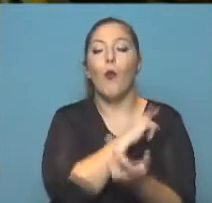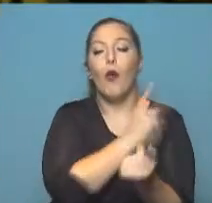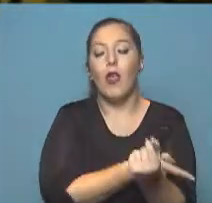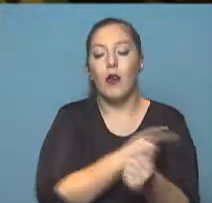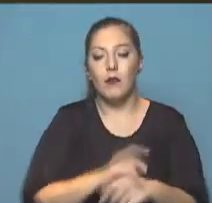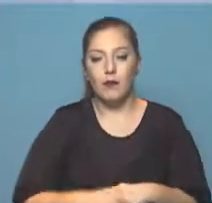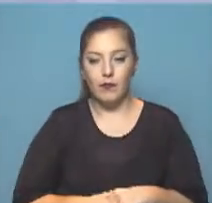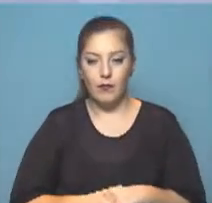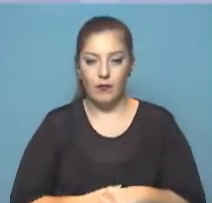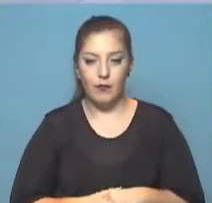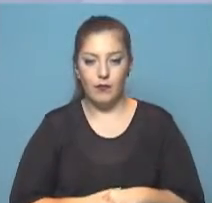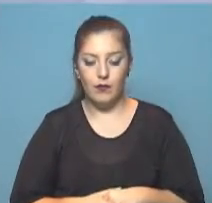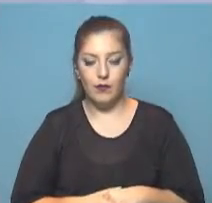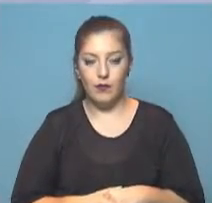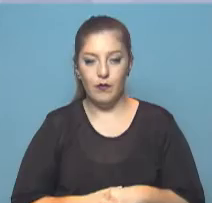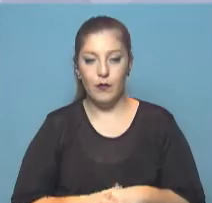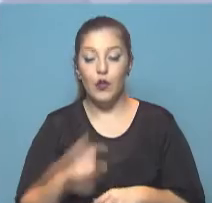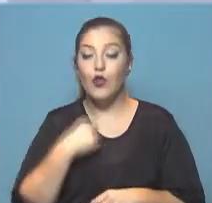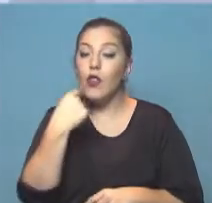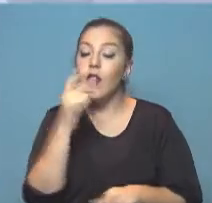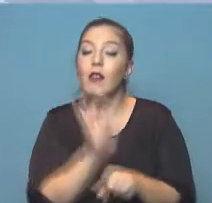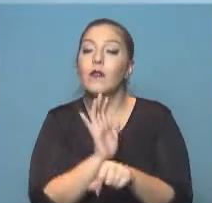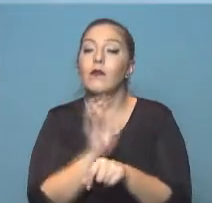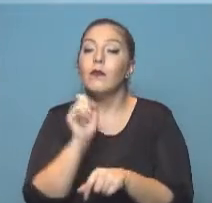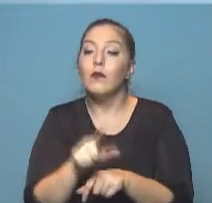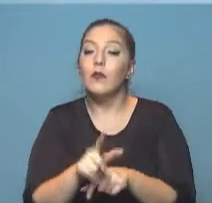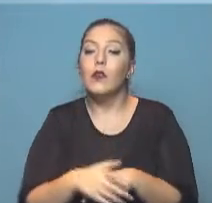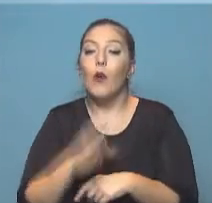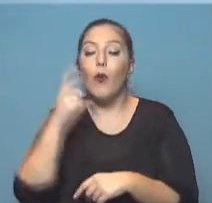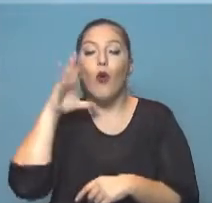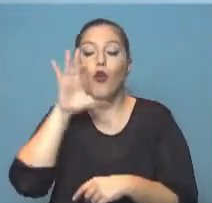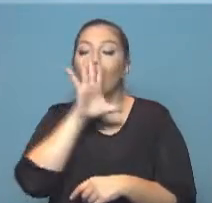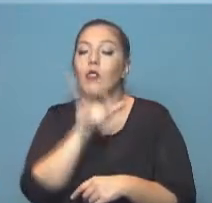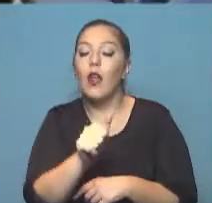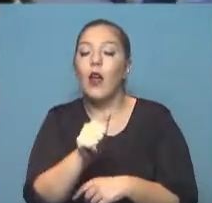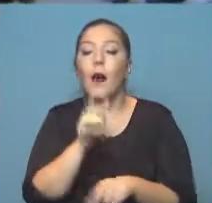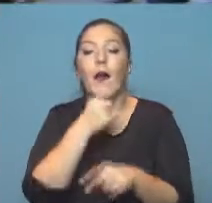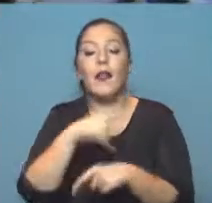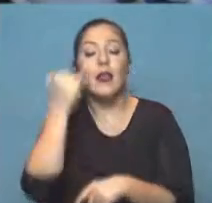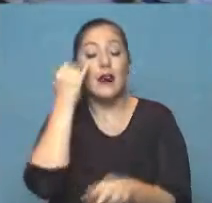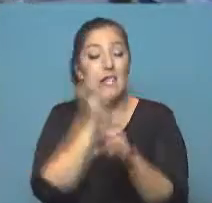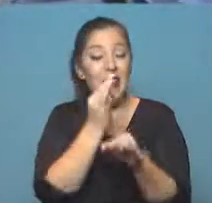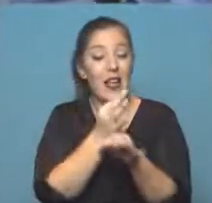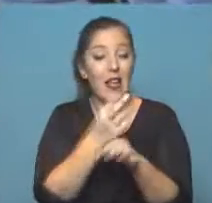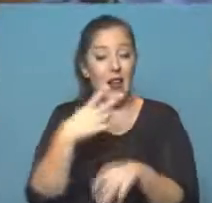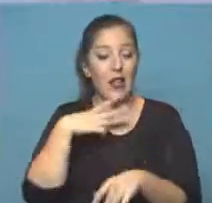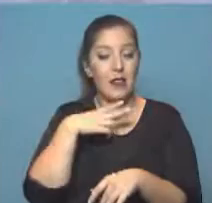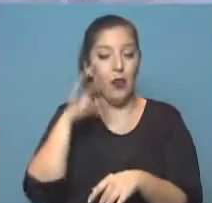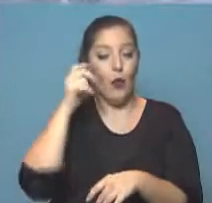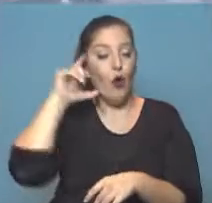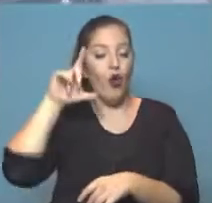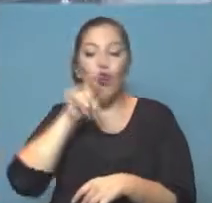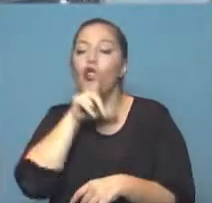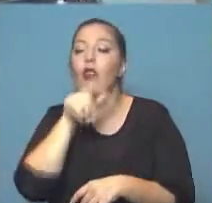plebiscito? Yo diría que eso impacta en Bogotá y en las élites de Bogotá. Si yo miro